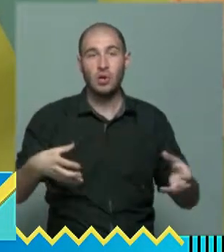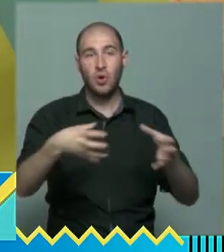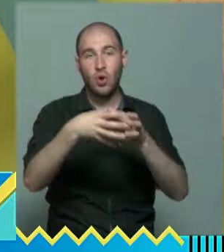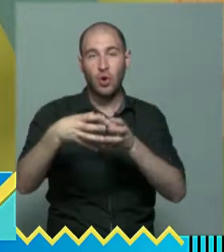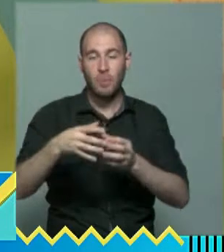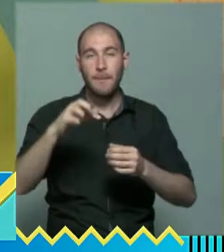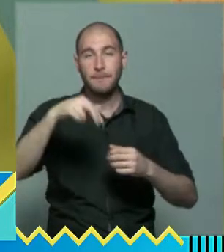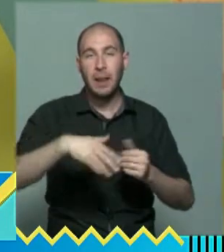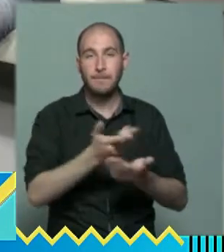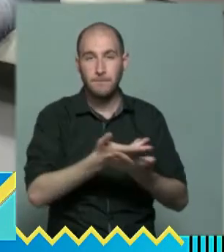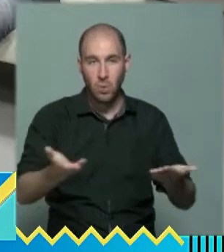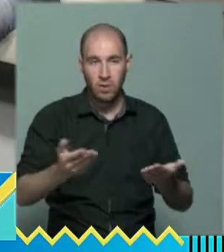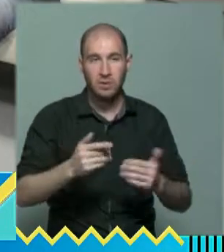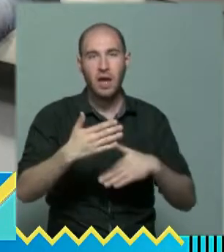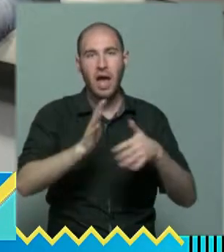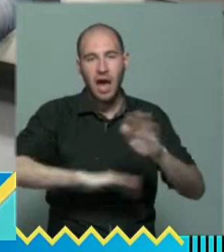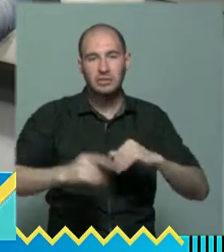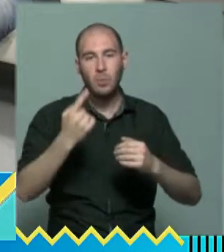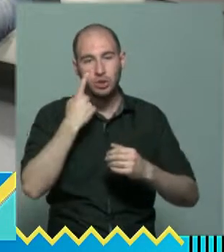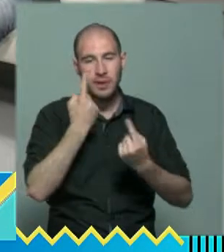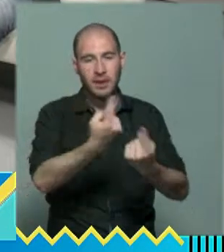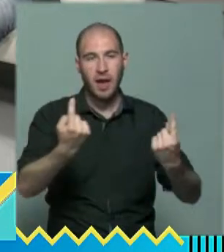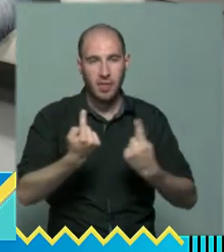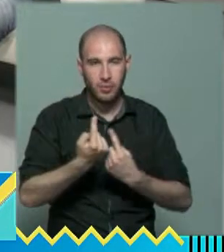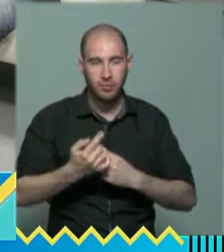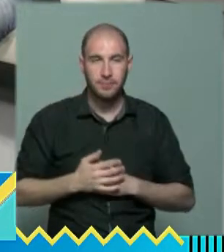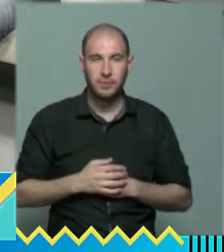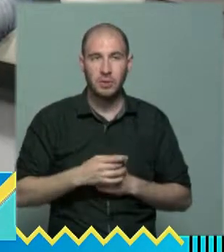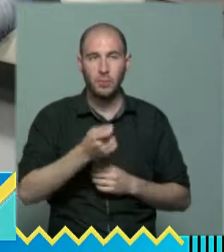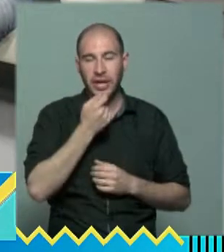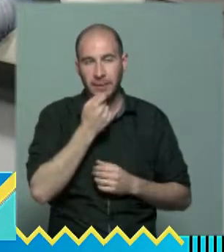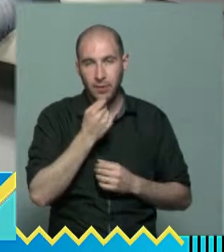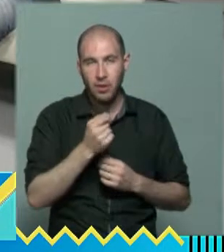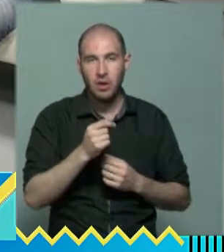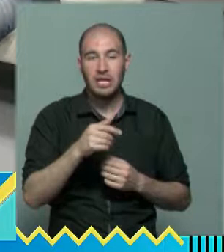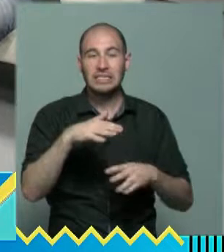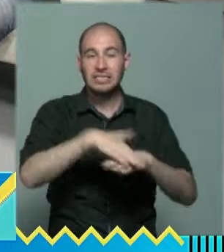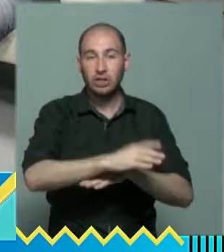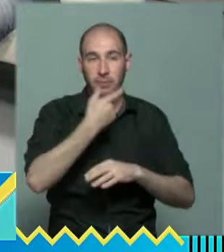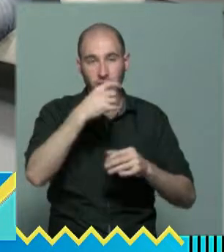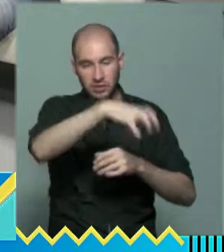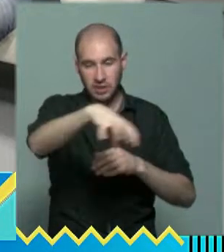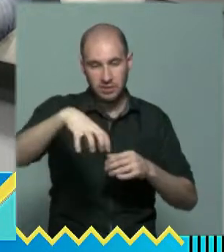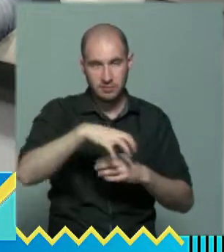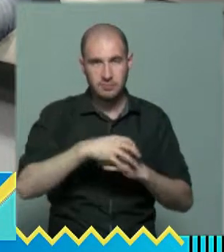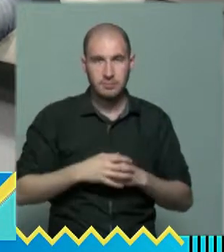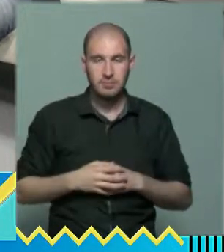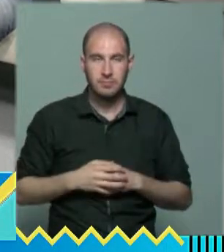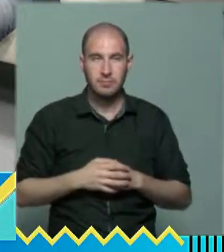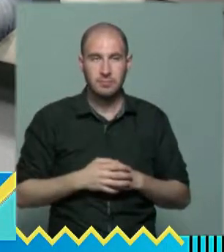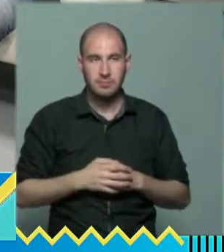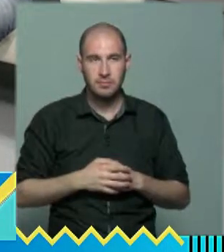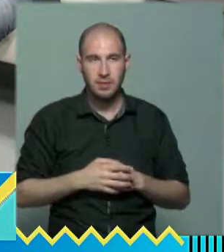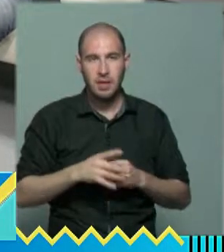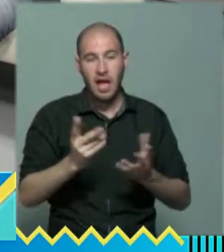de políticas públicas llevadas a cabo por cada uno de los municipios, como son los del Gran Mendoza, sí, ¿no es cierto?, lo que